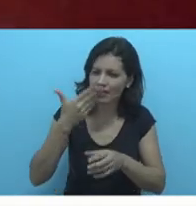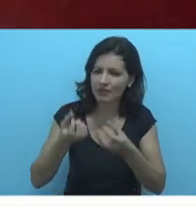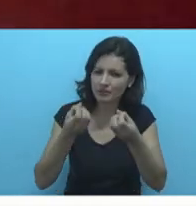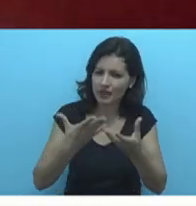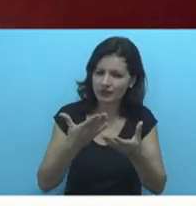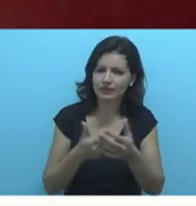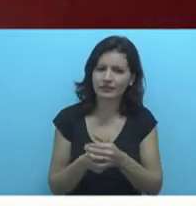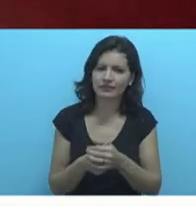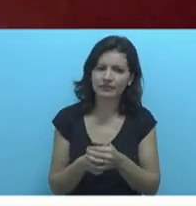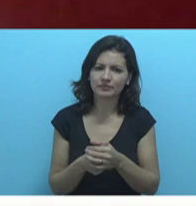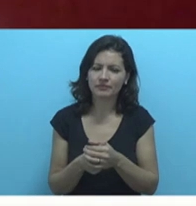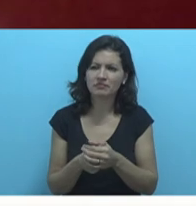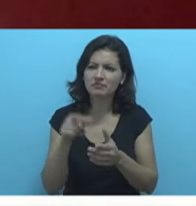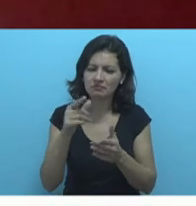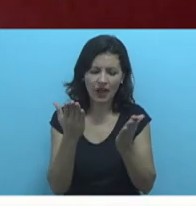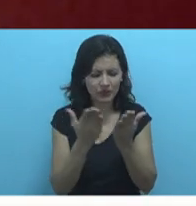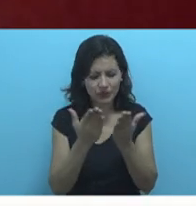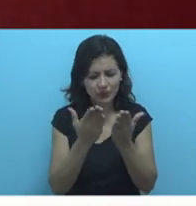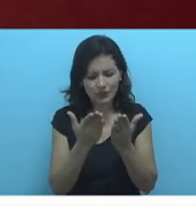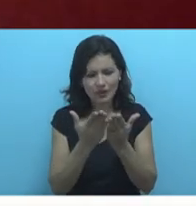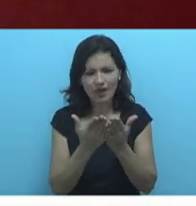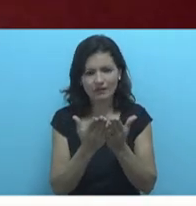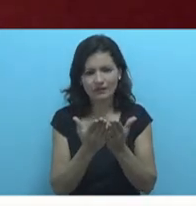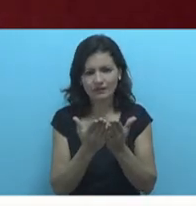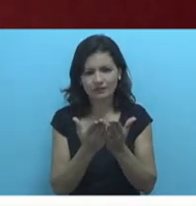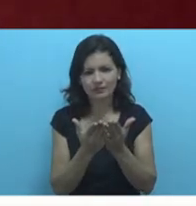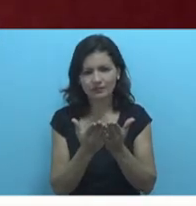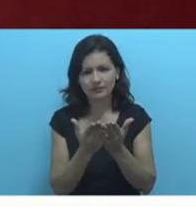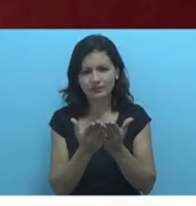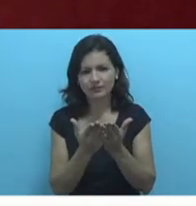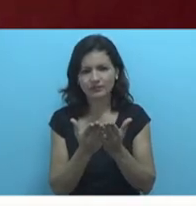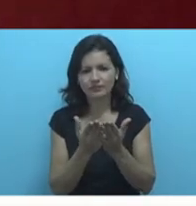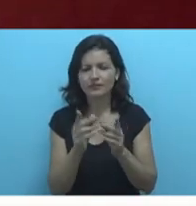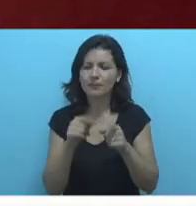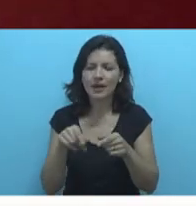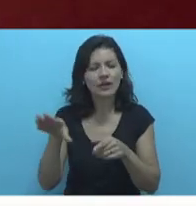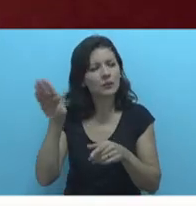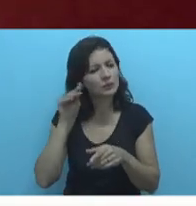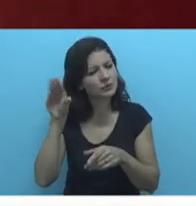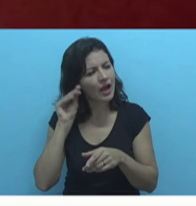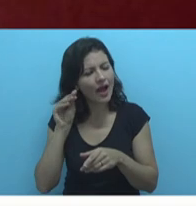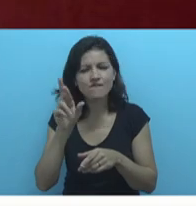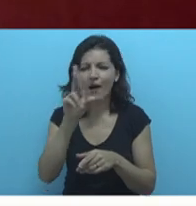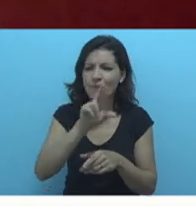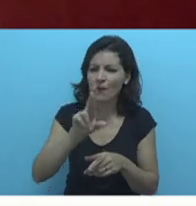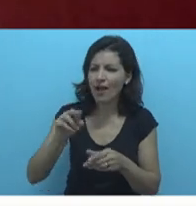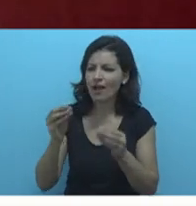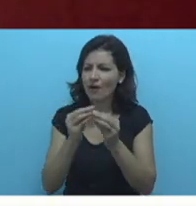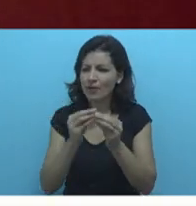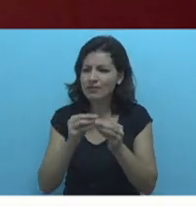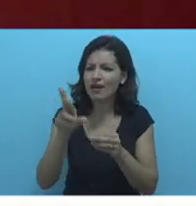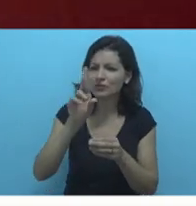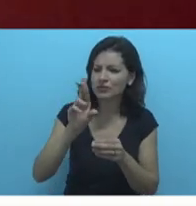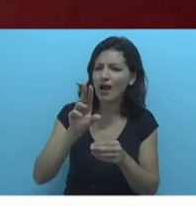costumbre socialista de estudiar. Y mejor que eso, no solo estudiaba, sino que escuchaba a las compañeras y les preguntaba. Y,